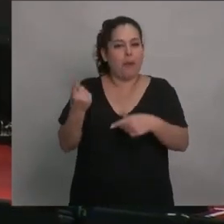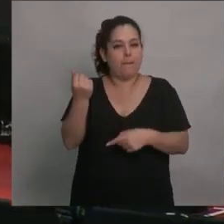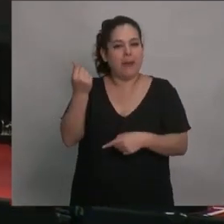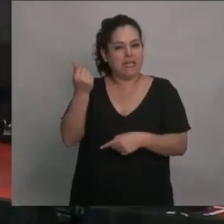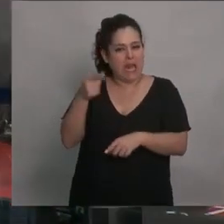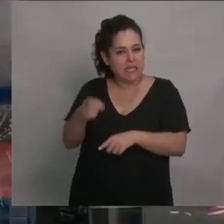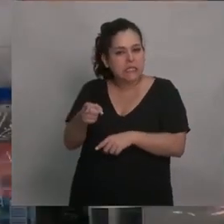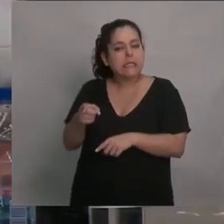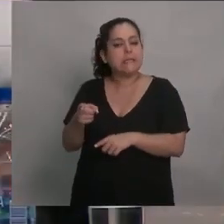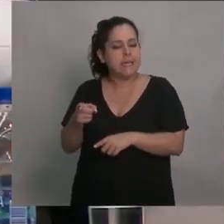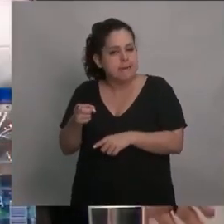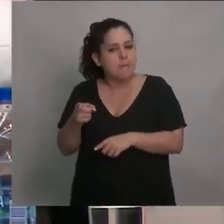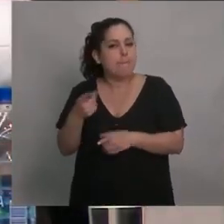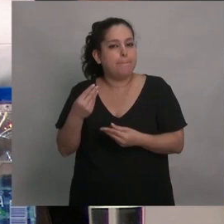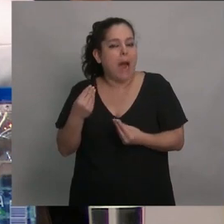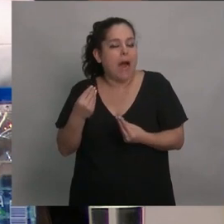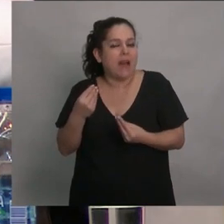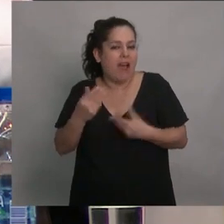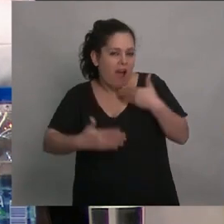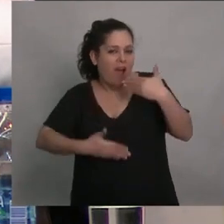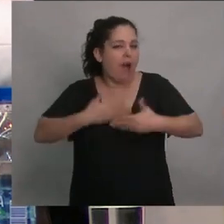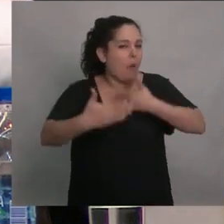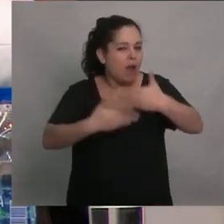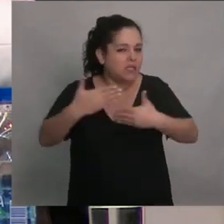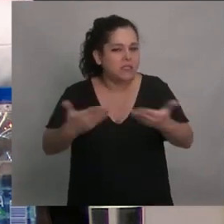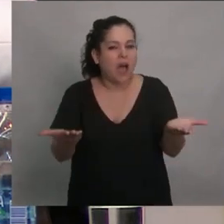seguir avanzando en un capitalismo